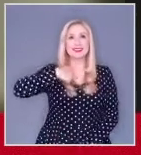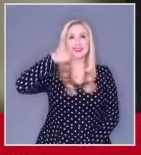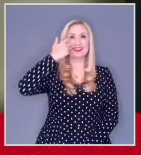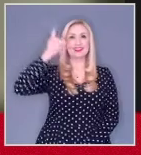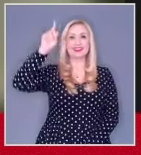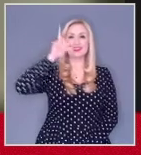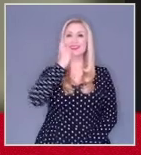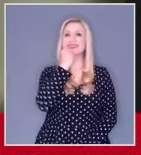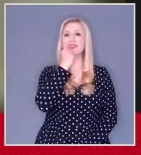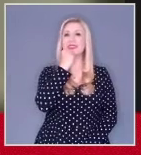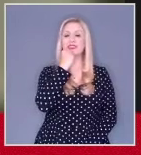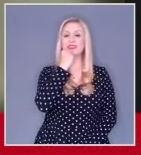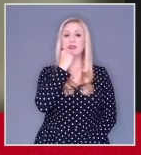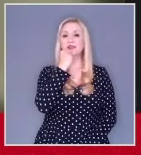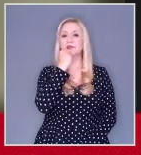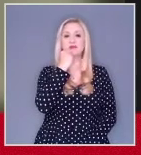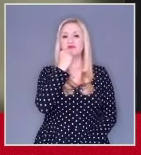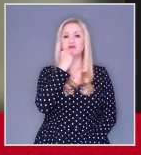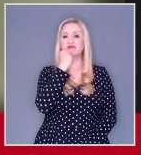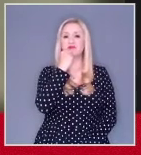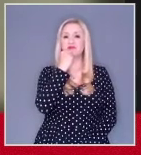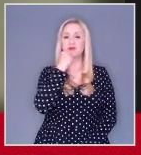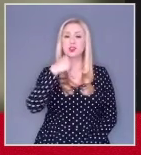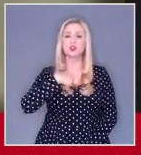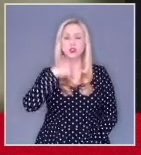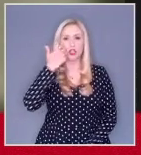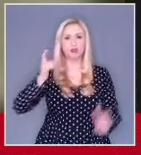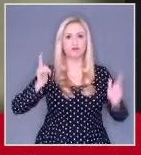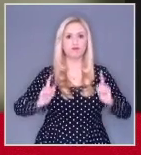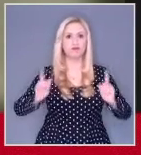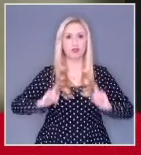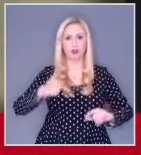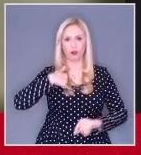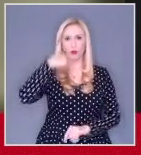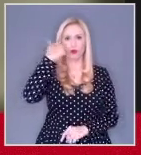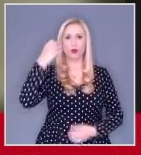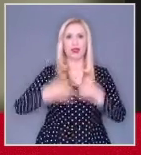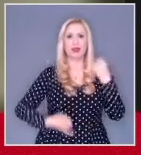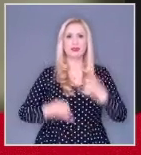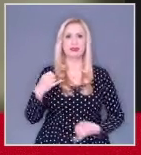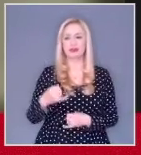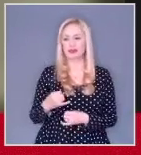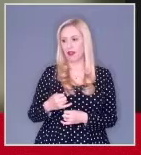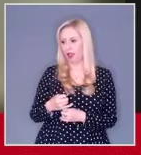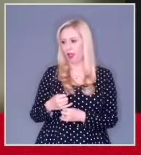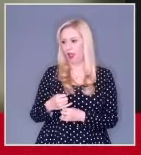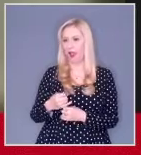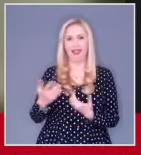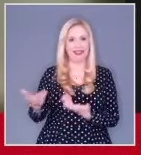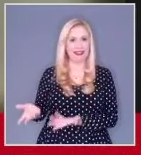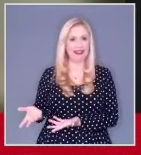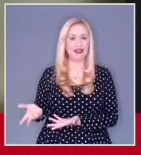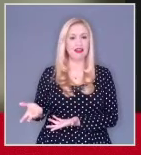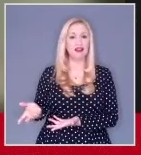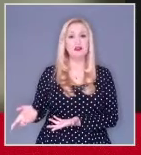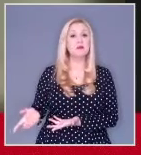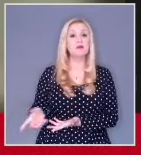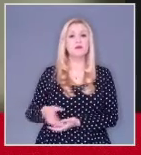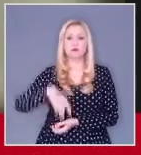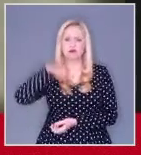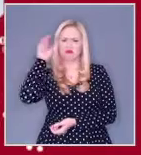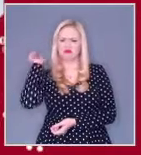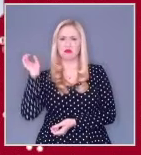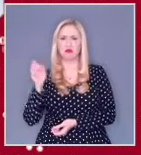policía, yo quiero ser ministerio público, yo quiero ser juez. En la medida en la que esa no sea la respuesta, estamos fallando